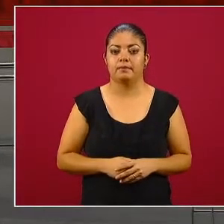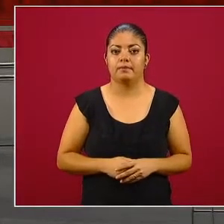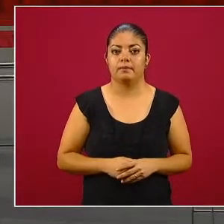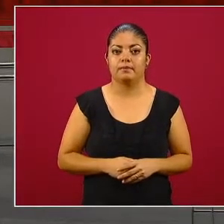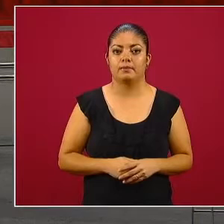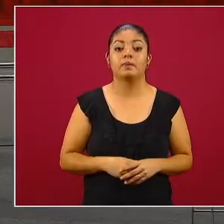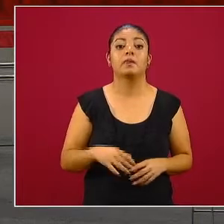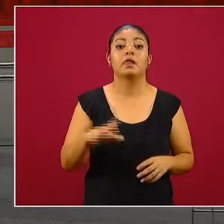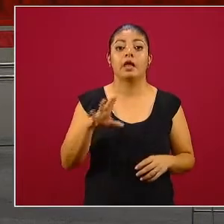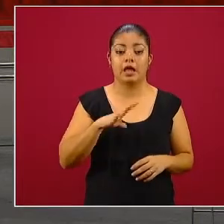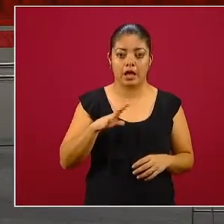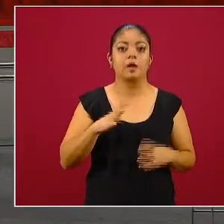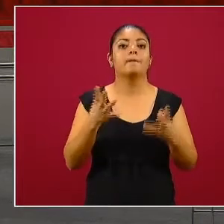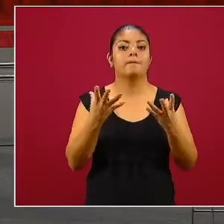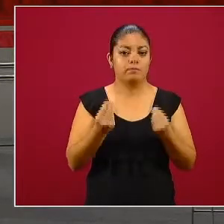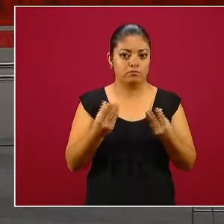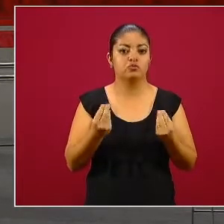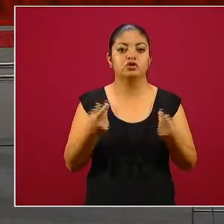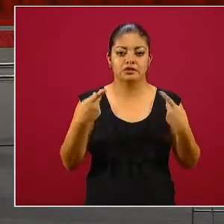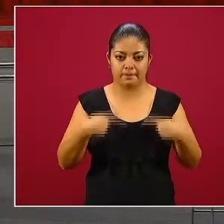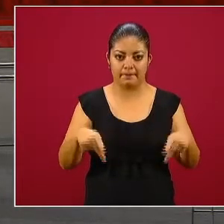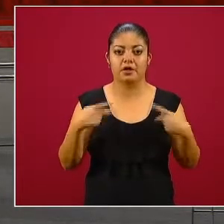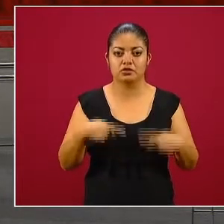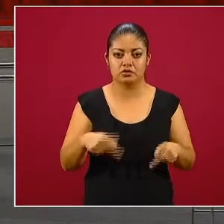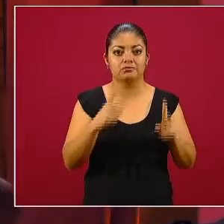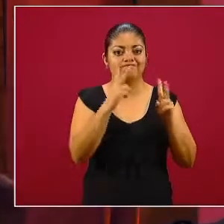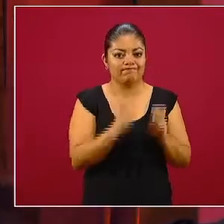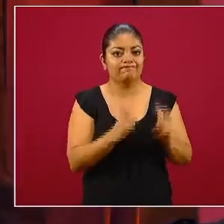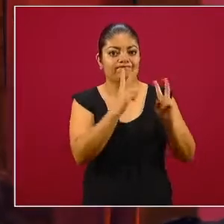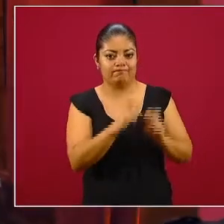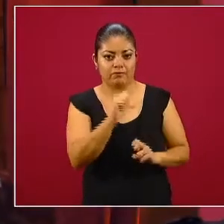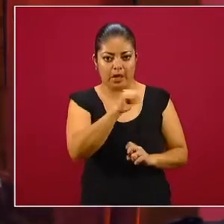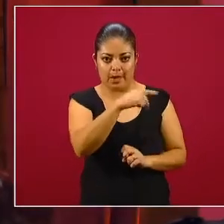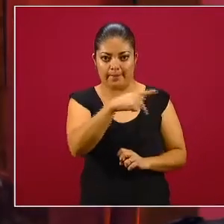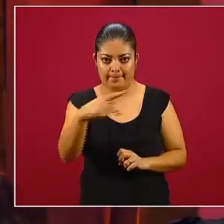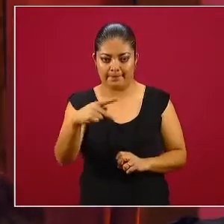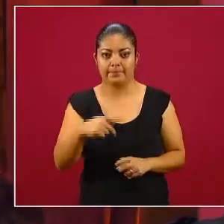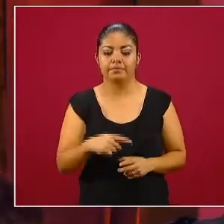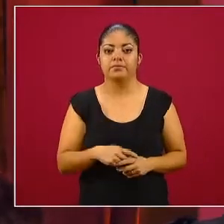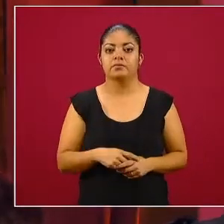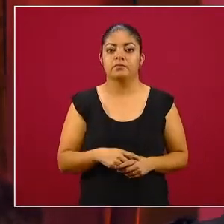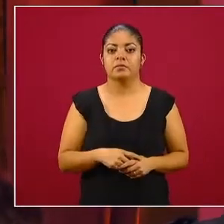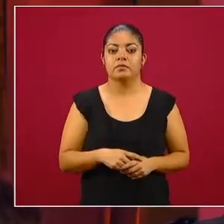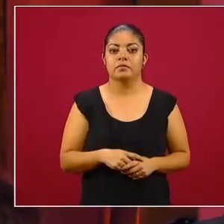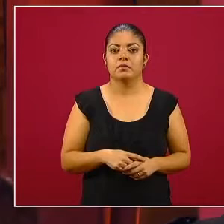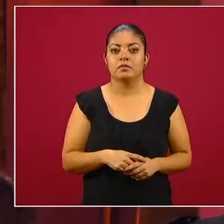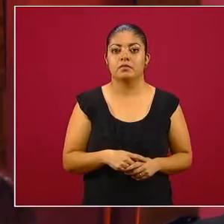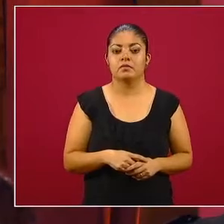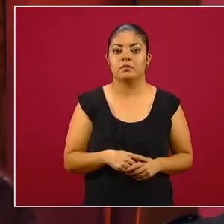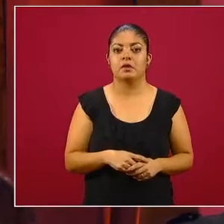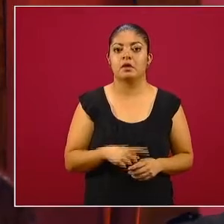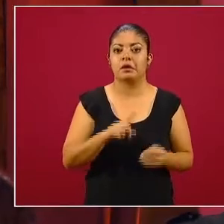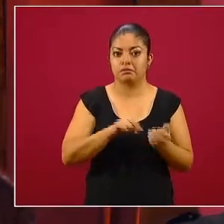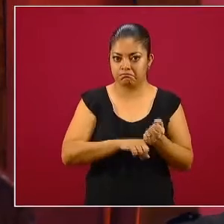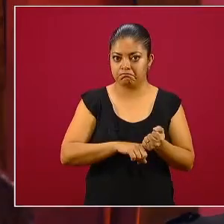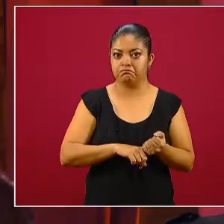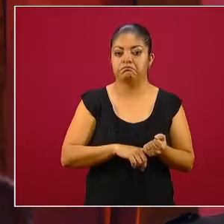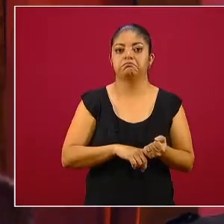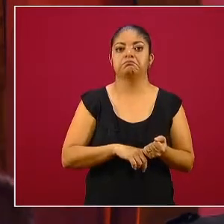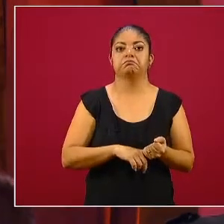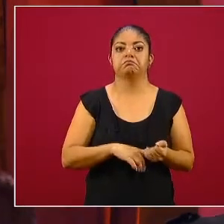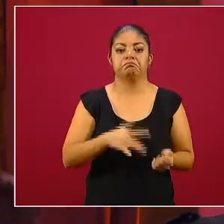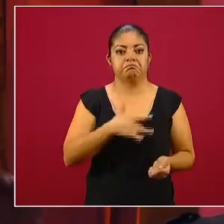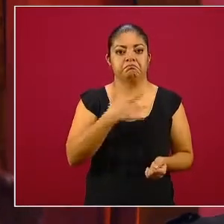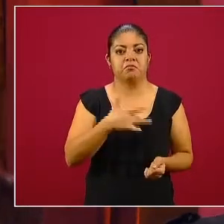Hay muchas más personas que han descargado la aplicación, de las que tienen la confianza